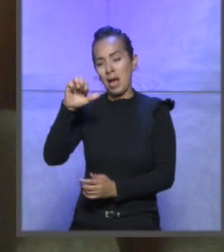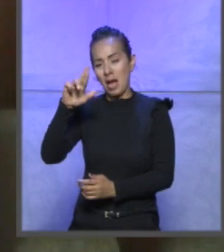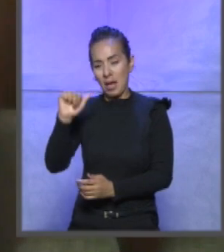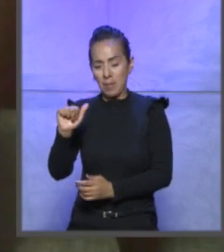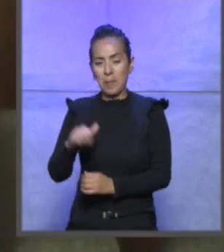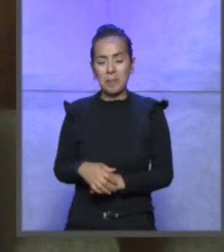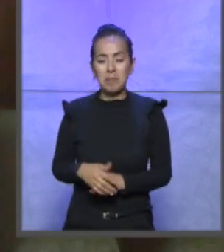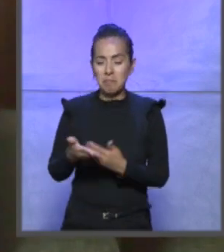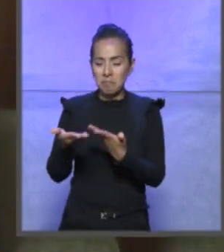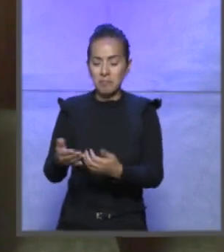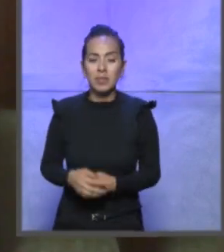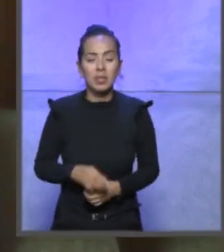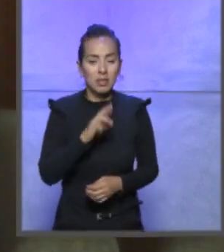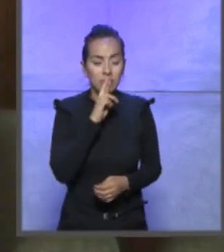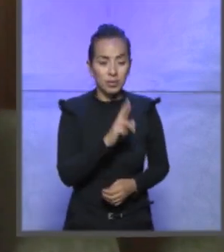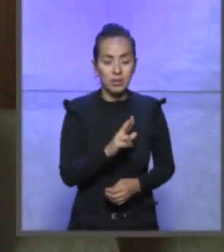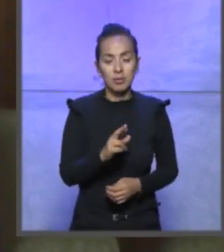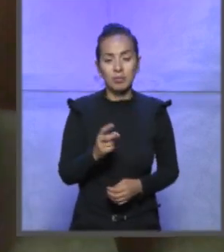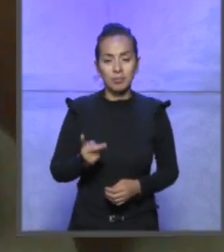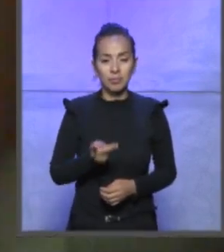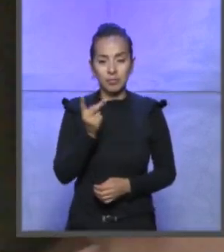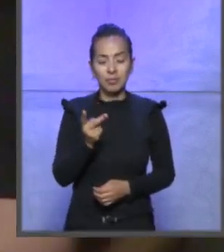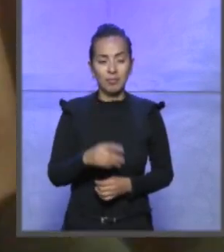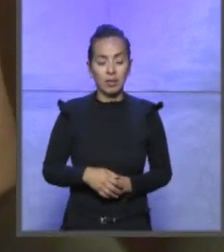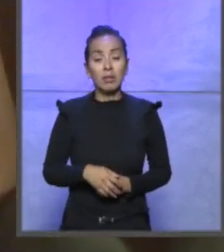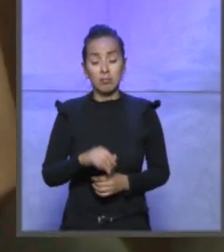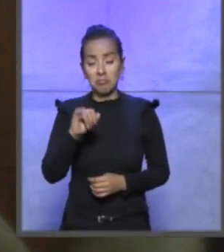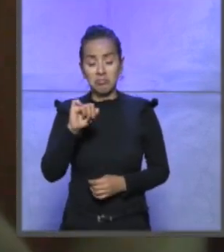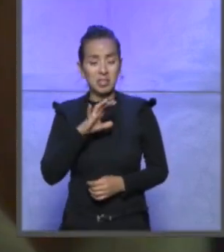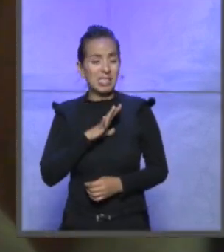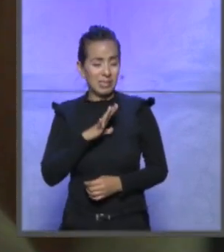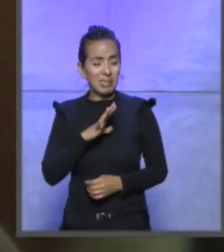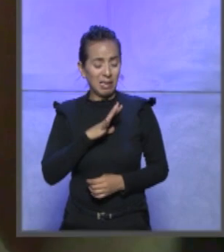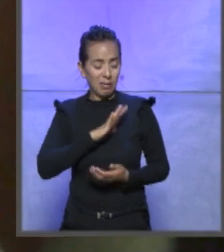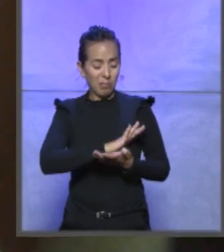Sí, respondiendo a esa pregunta, definitivamente hay